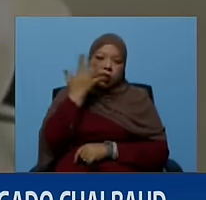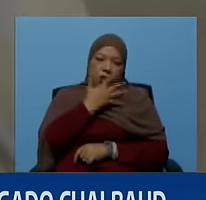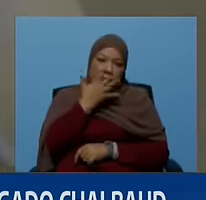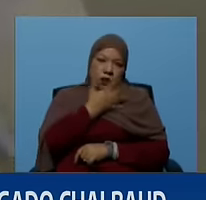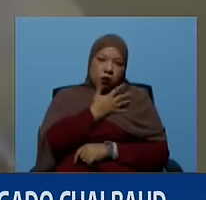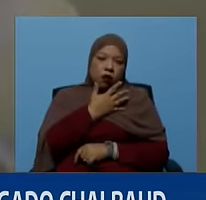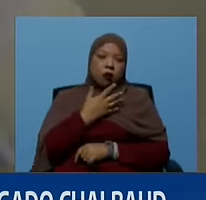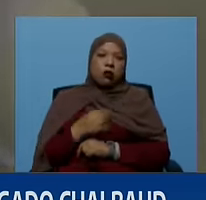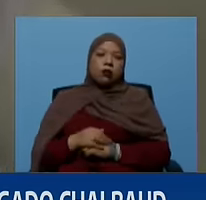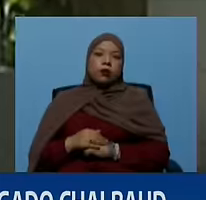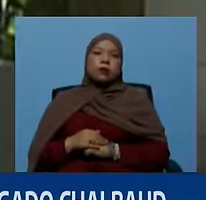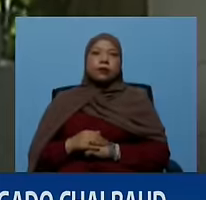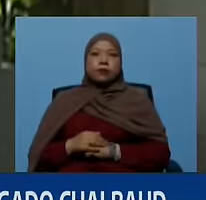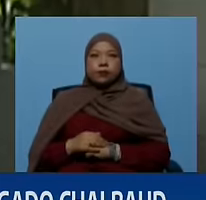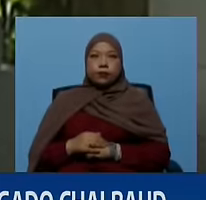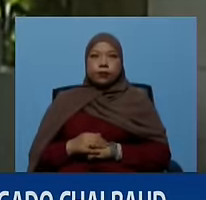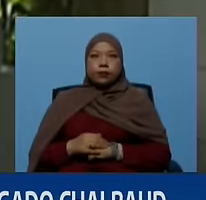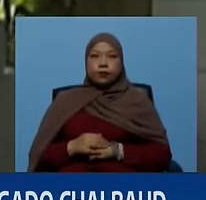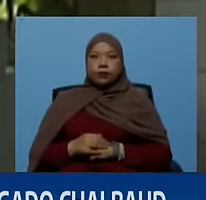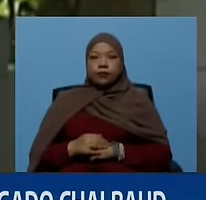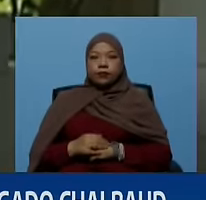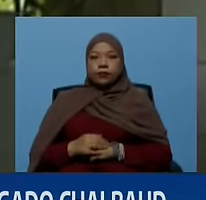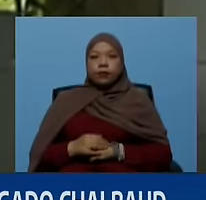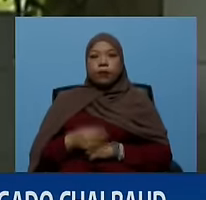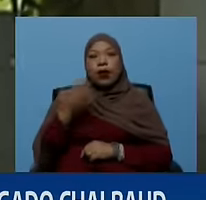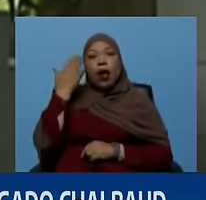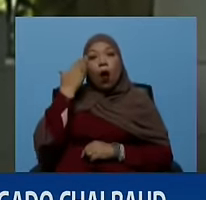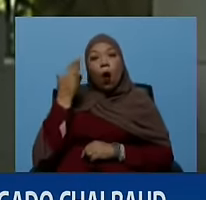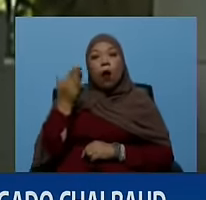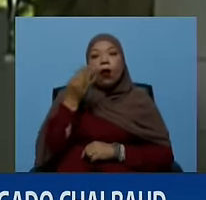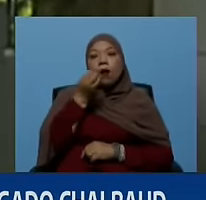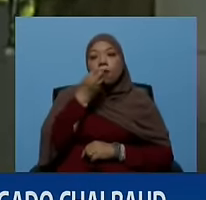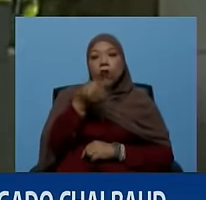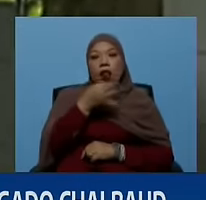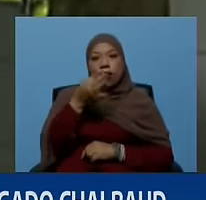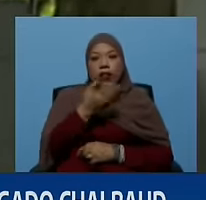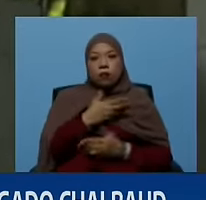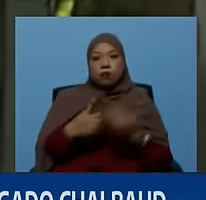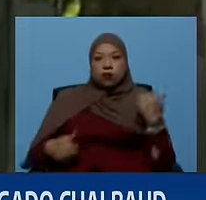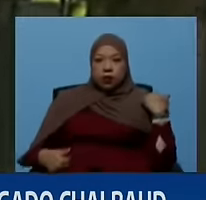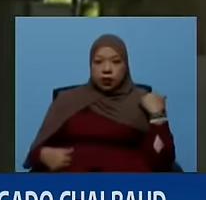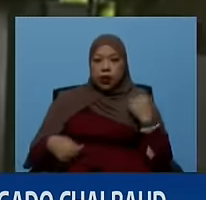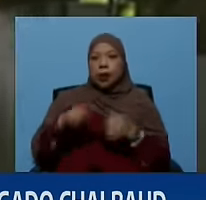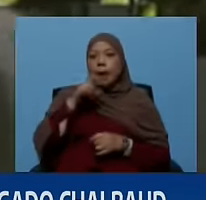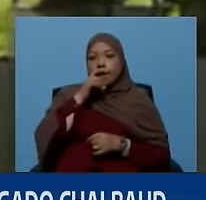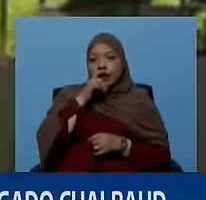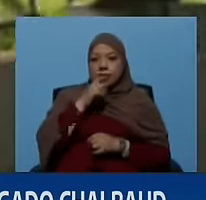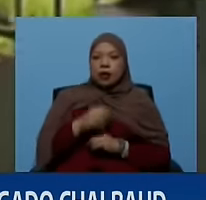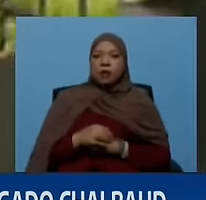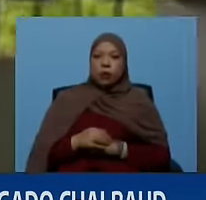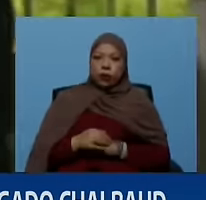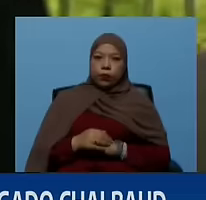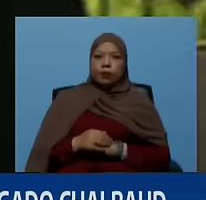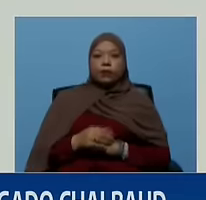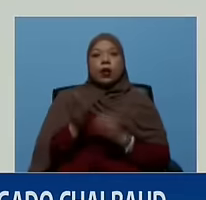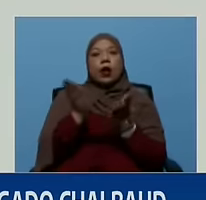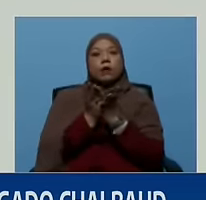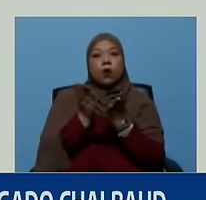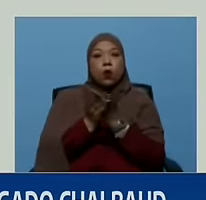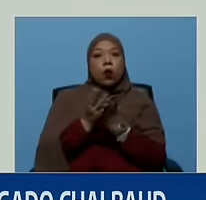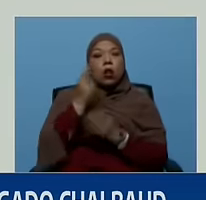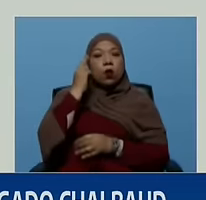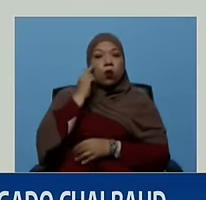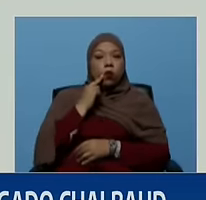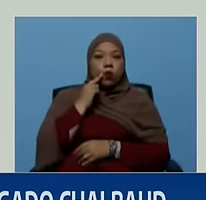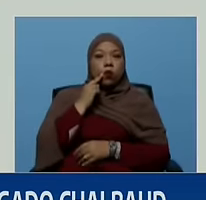marixa Buenas tardes presidente Saludos desde acá desde la unidad educativa nacional bolivariana